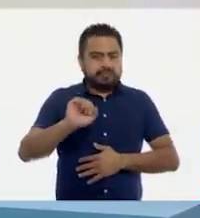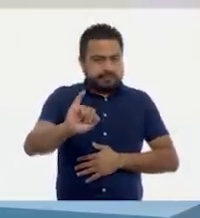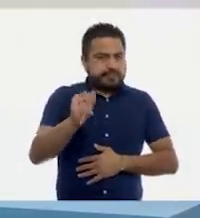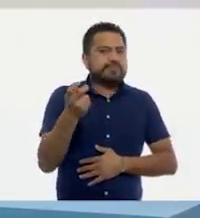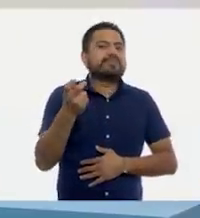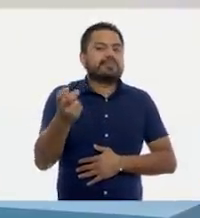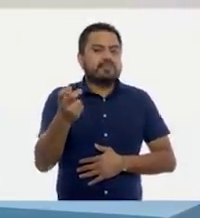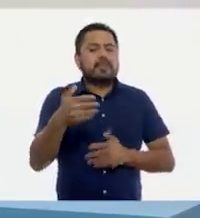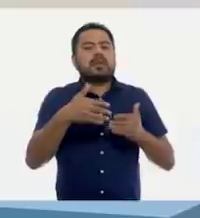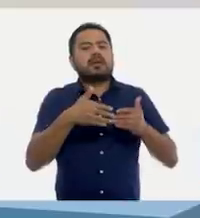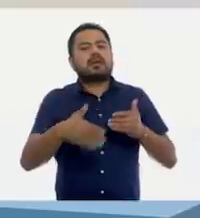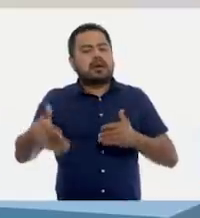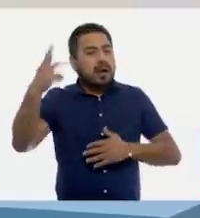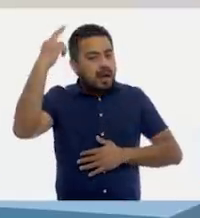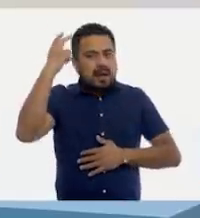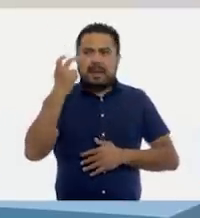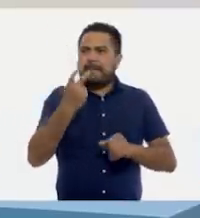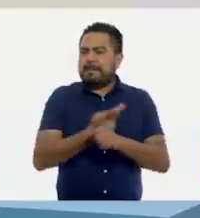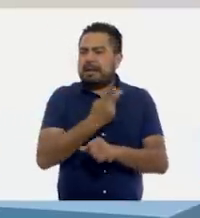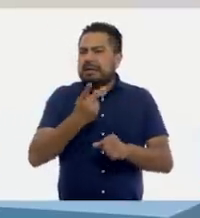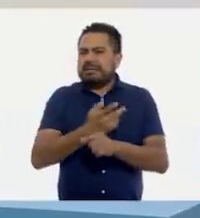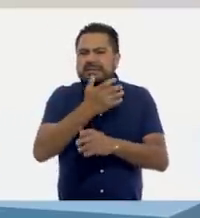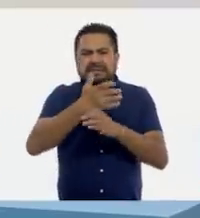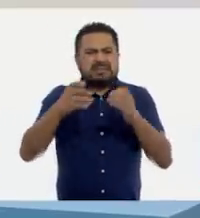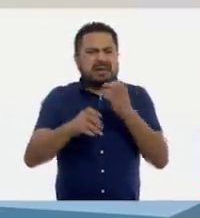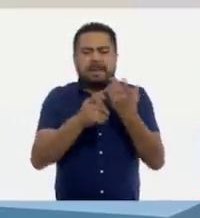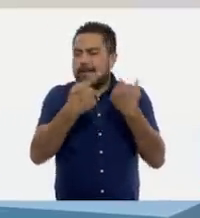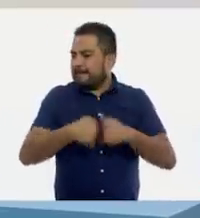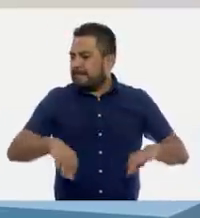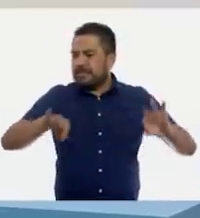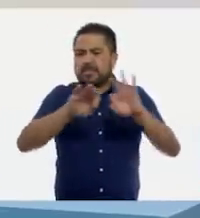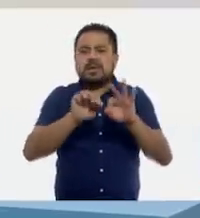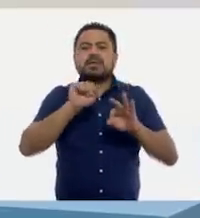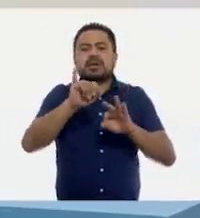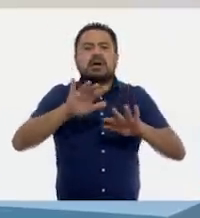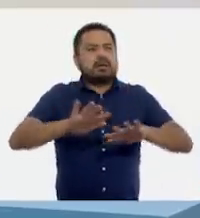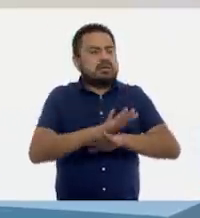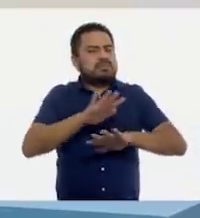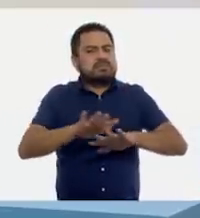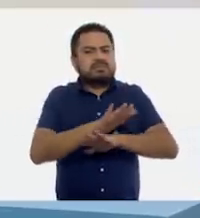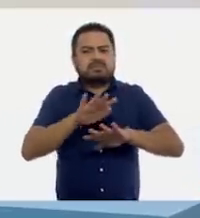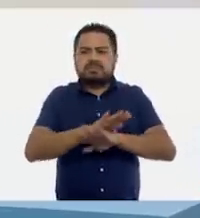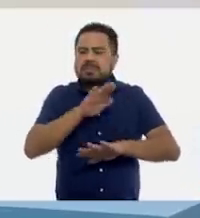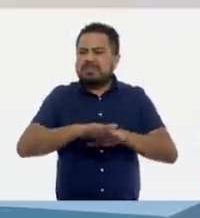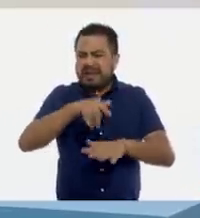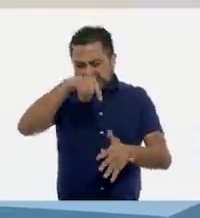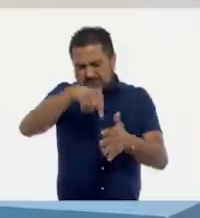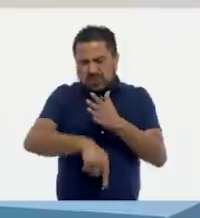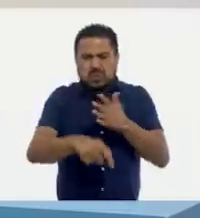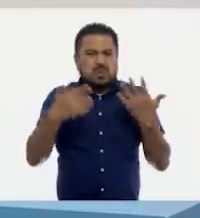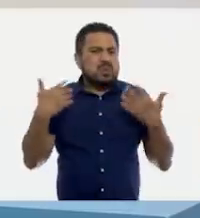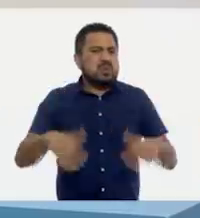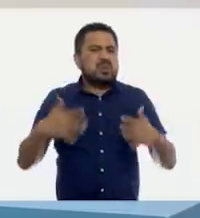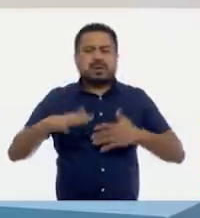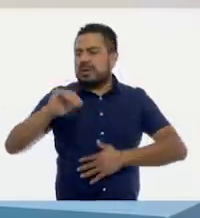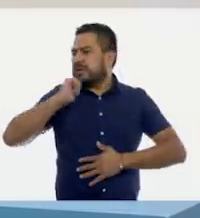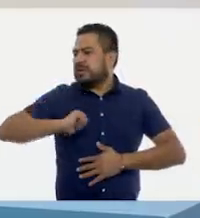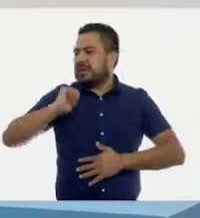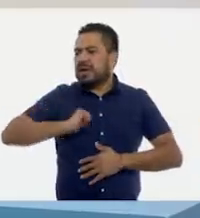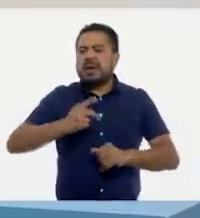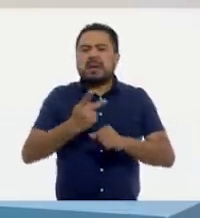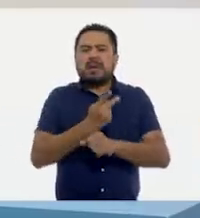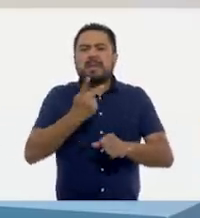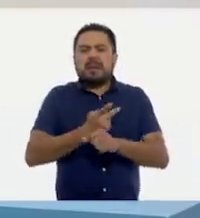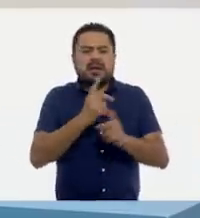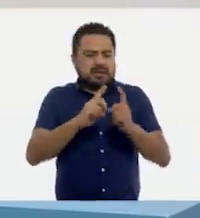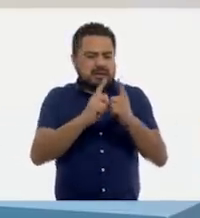Ton. Durante el Porfiriato sucedieron una serie de hechos importantes y hubo cambios muy profundos. Fue una época en la que, a pesar